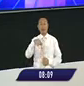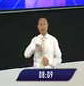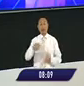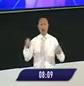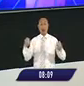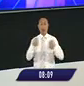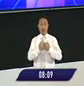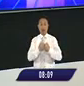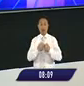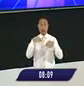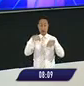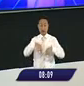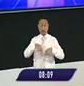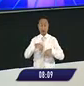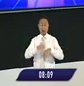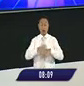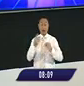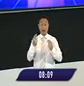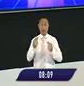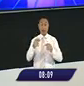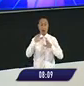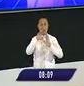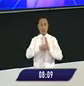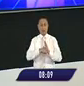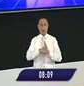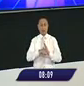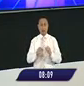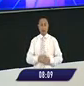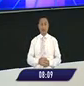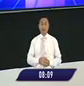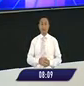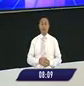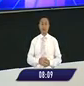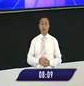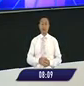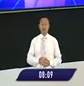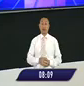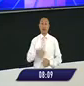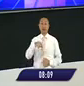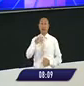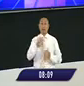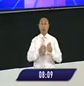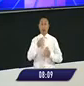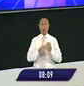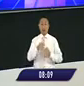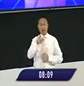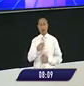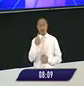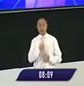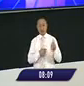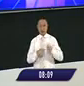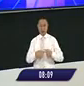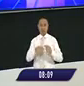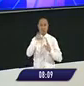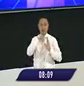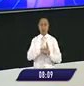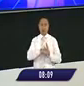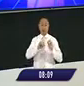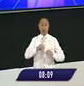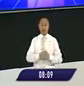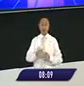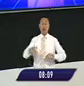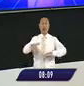reducir los siniestros por exceso de velocidad, minimizar las fatalidades y lesionados en las vías, sobre todo